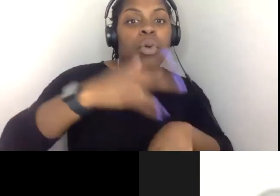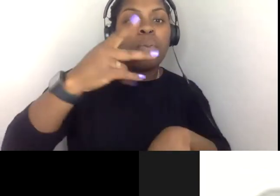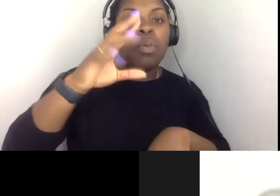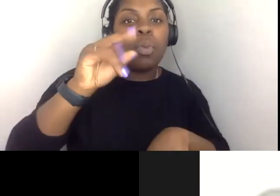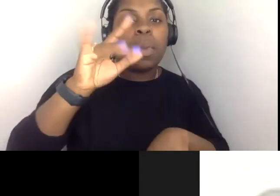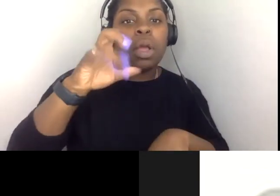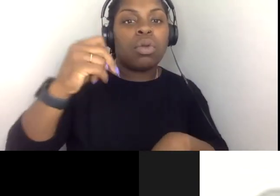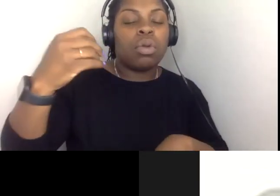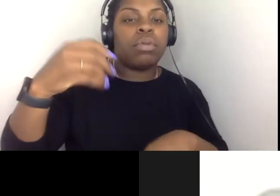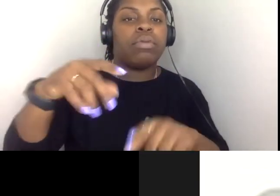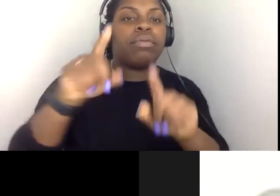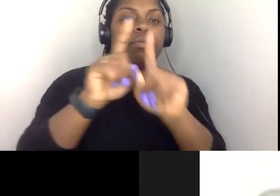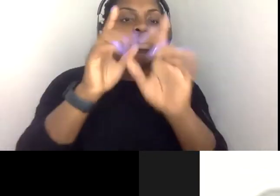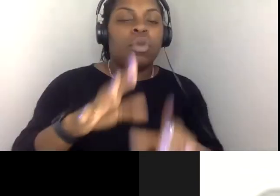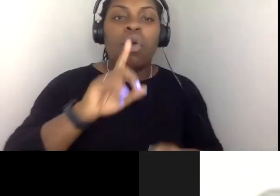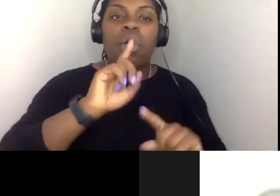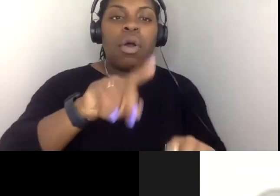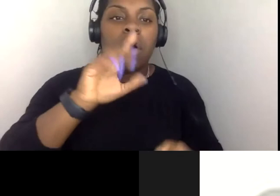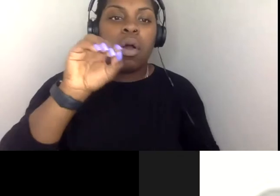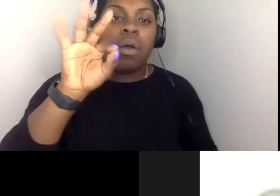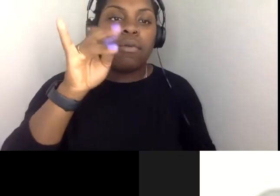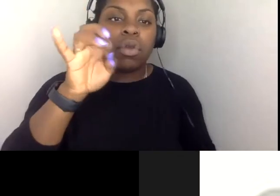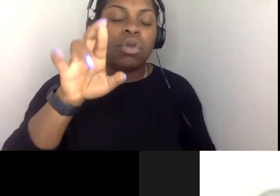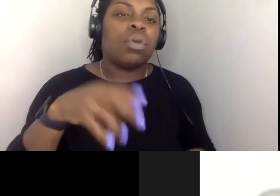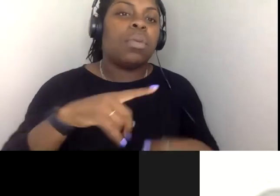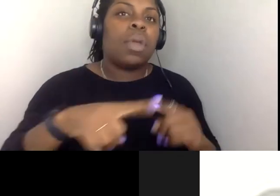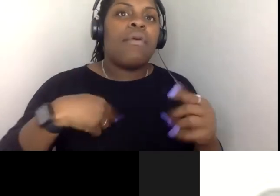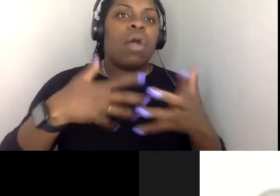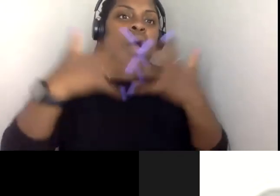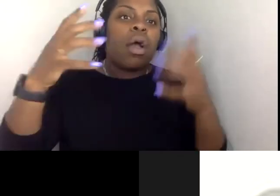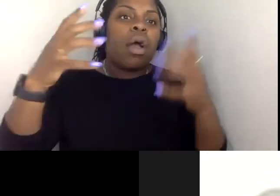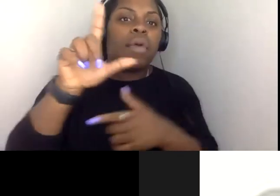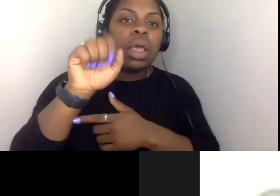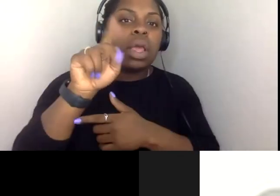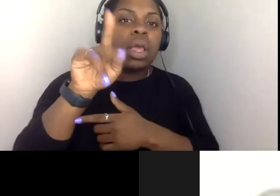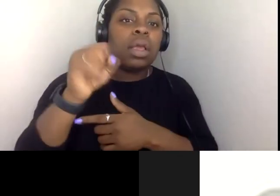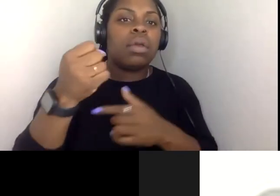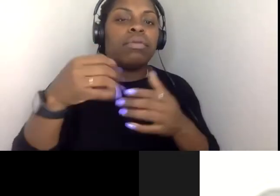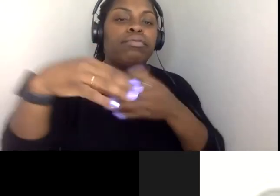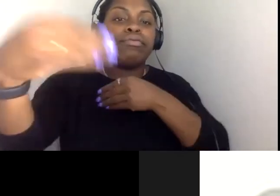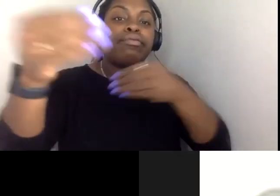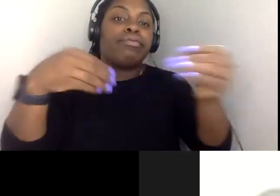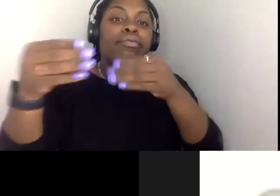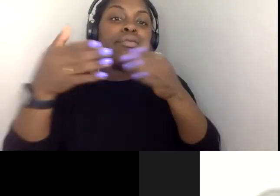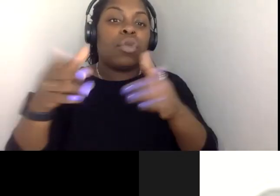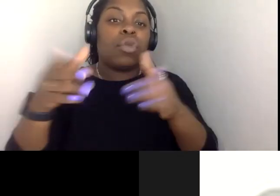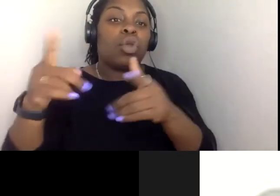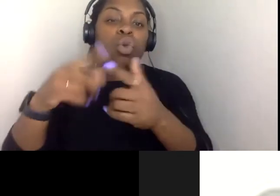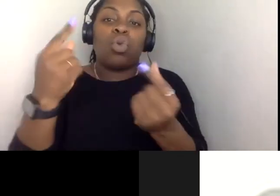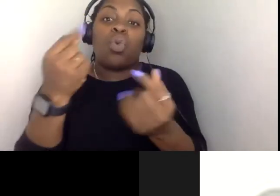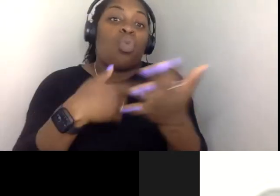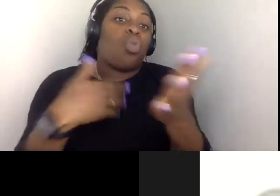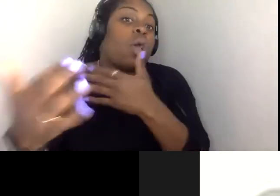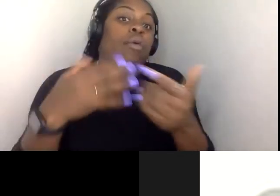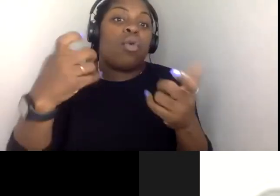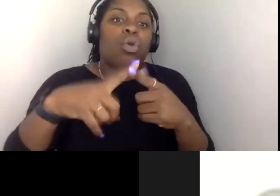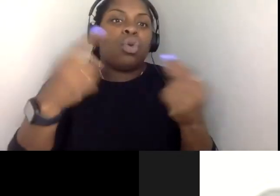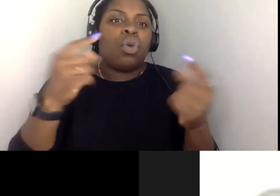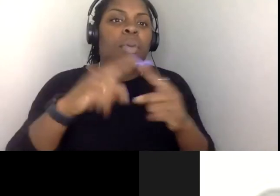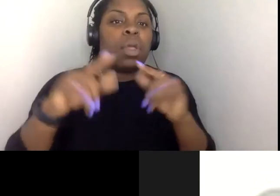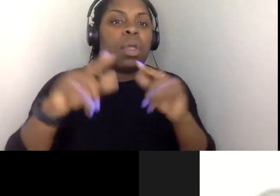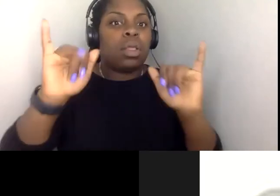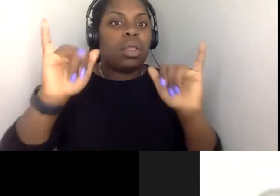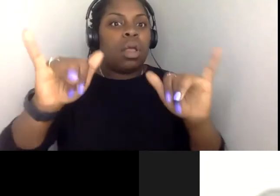Fianza o oficiales de probatoria, que muchas veces tienen mucho espacio para hacer lo que les dé la gana, lo que